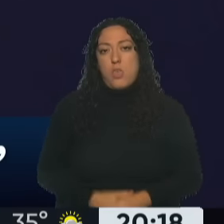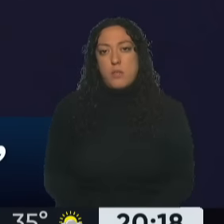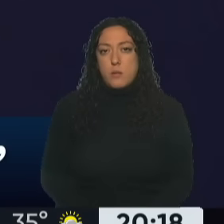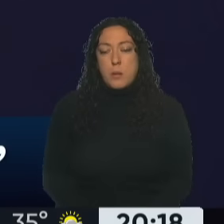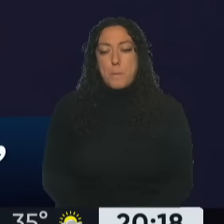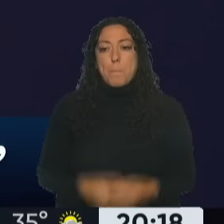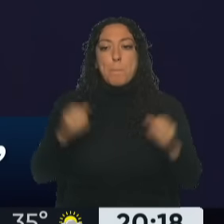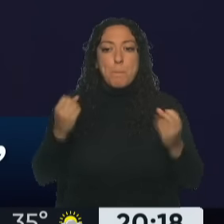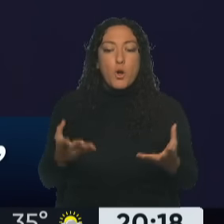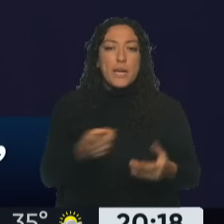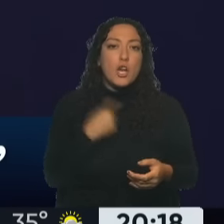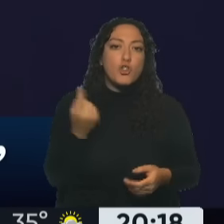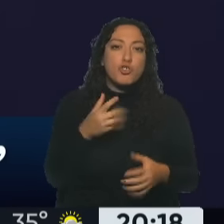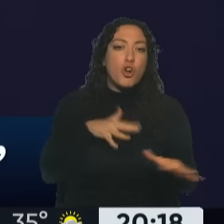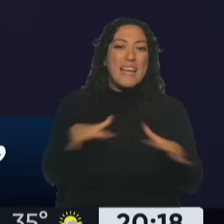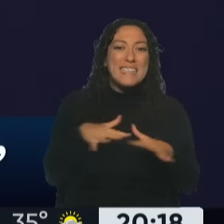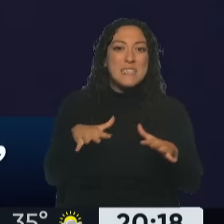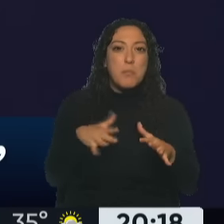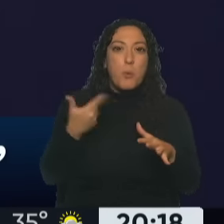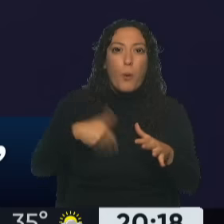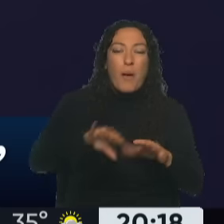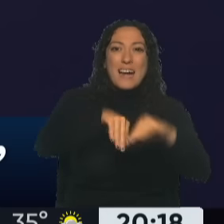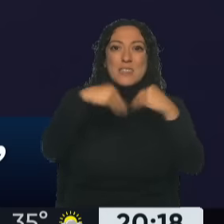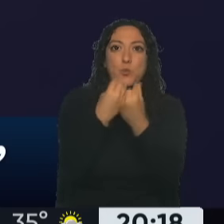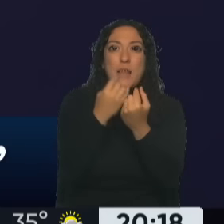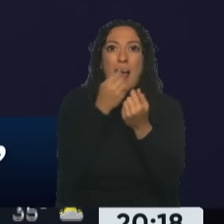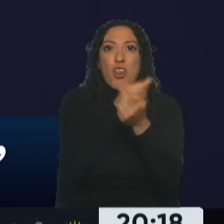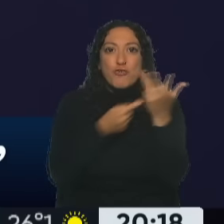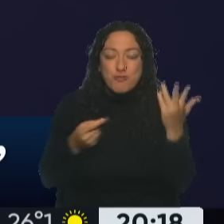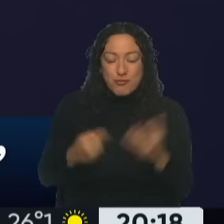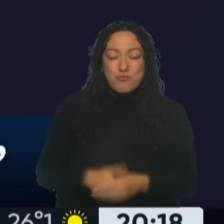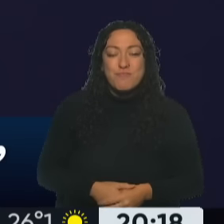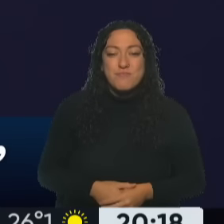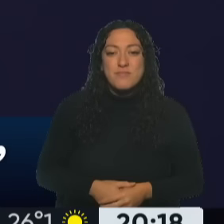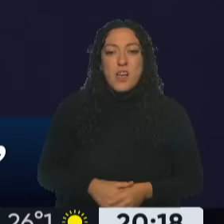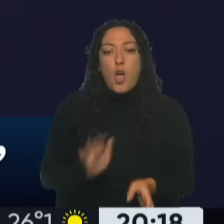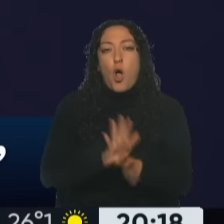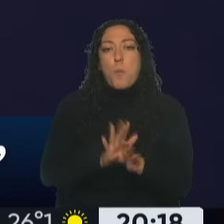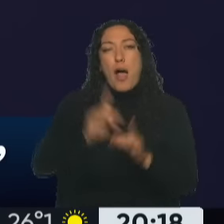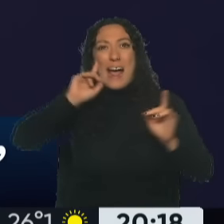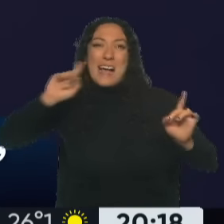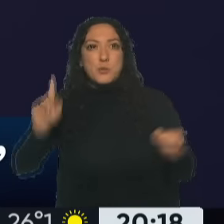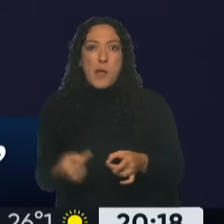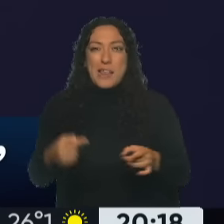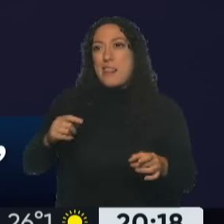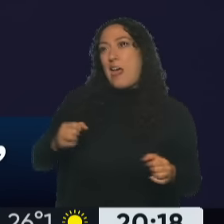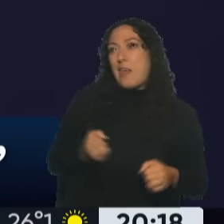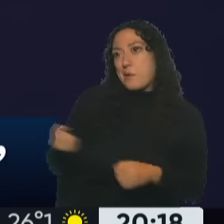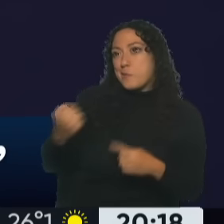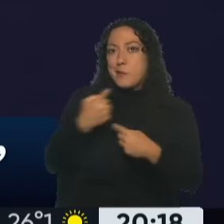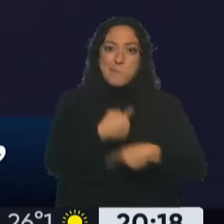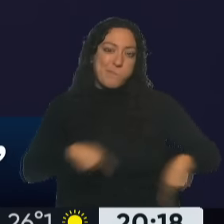lo que estamos haciendo va a resultar si no es una casualidad que Argentina haya